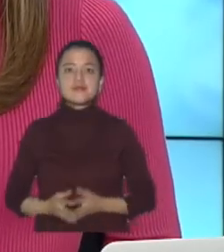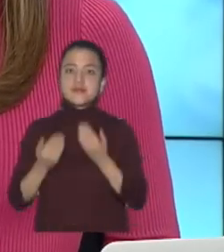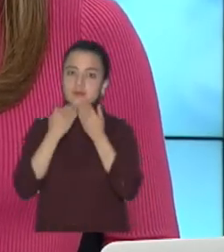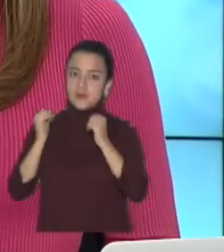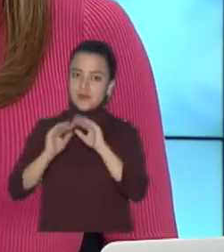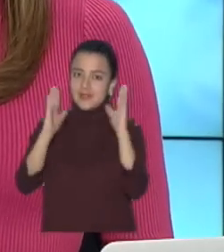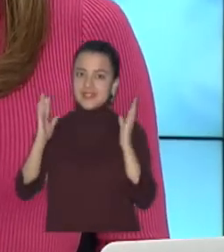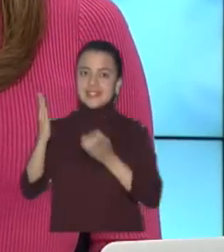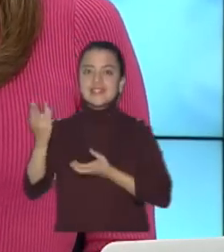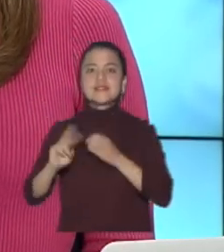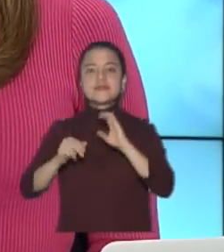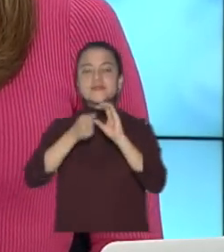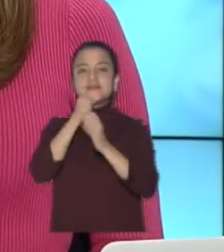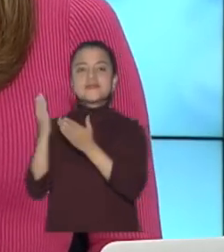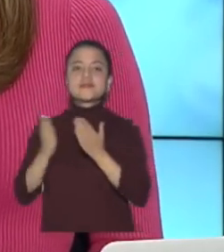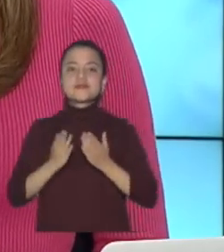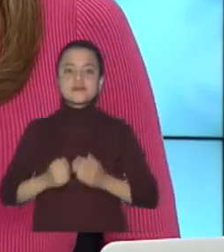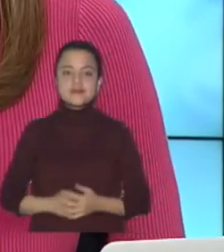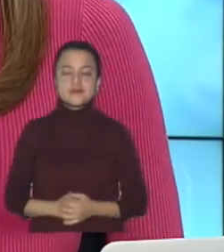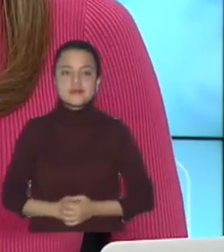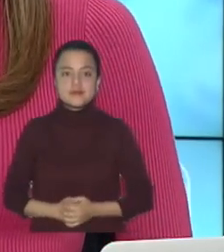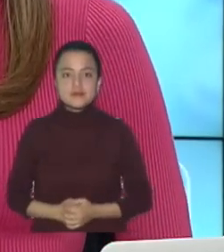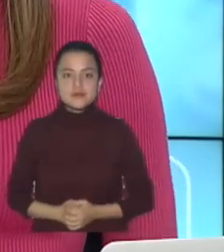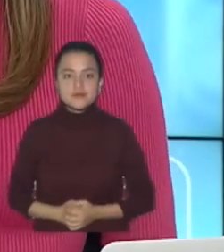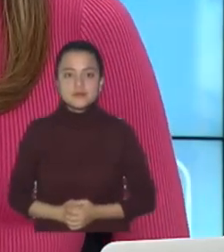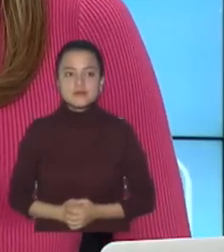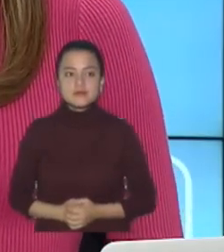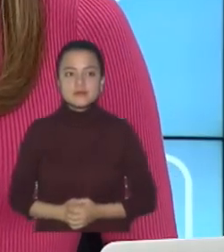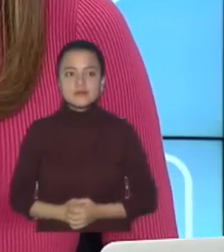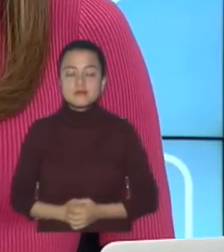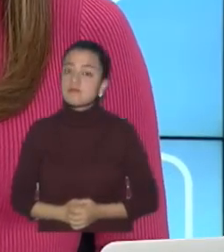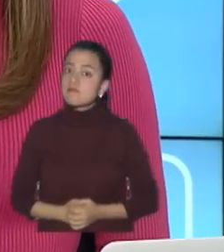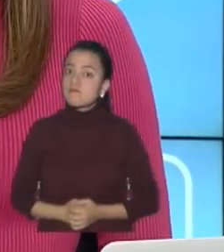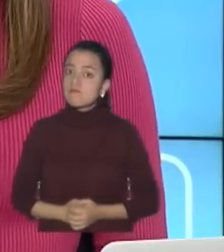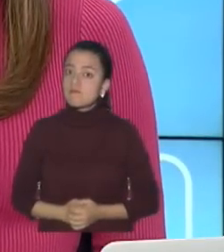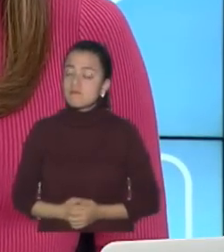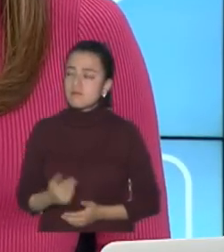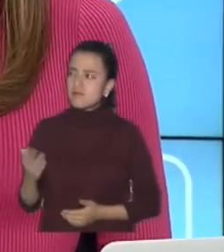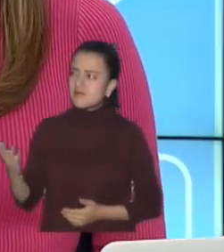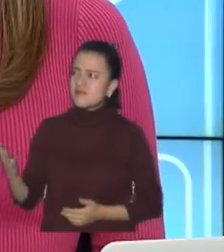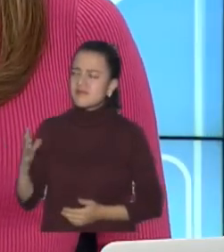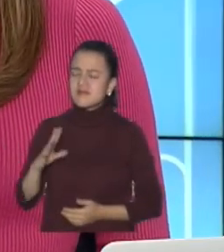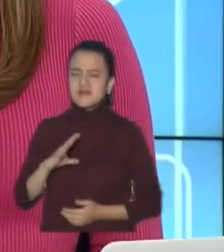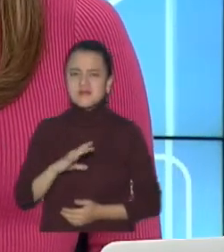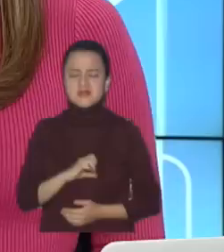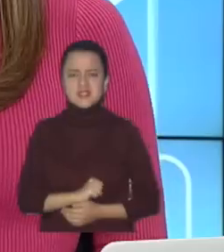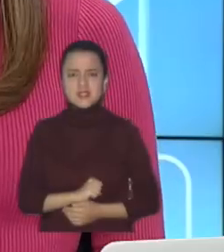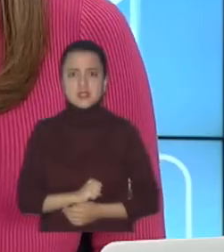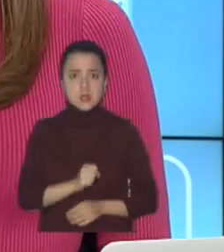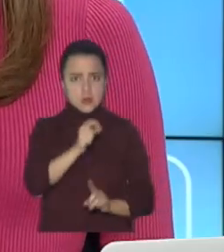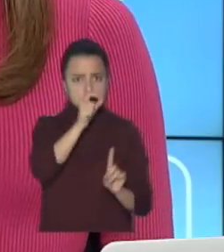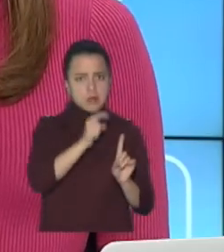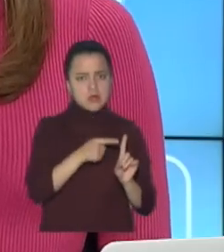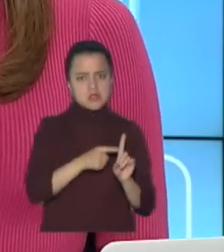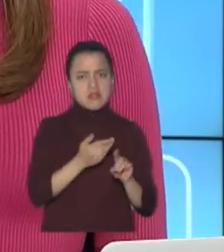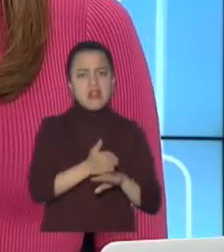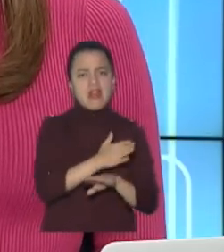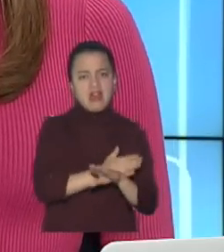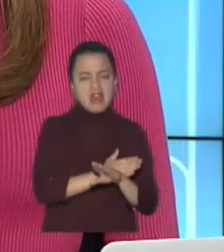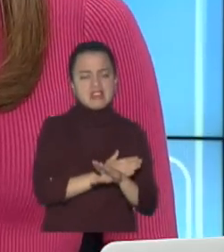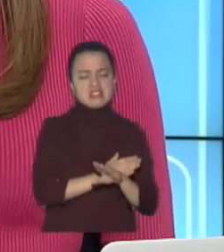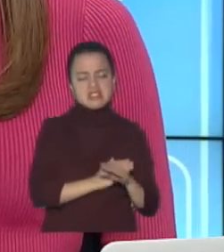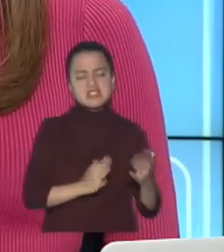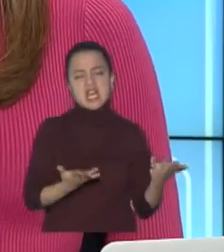Muy buenos días, bienvenidos a Noticentro 1 CMI. En un doloroso caso, un joven que salió de un centro de